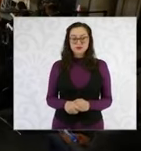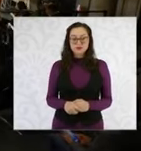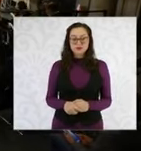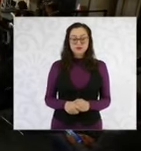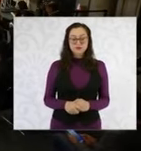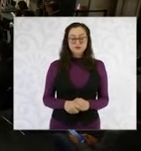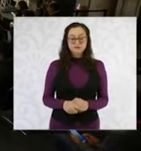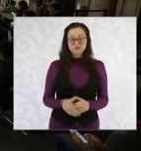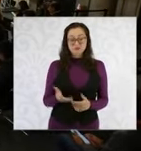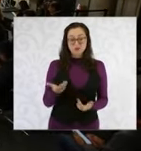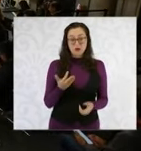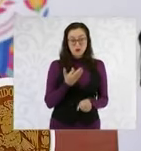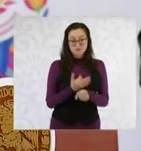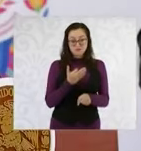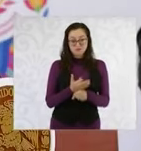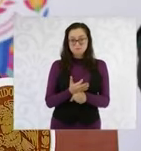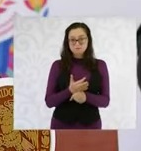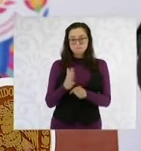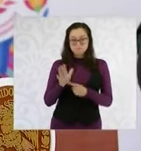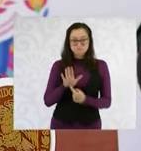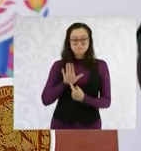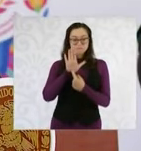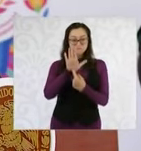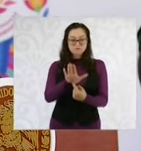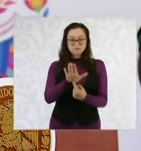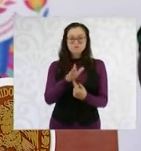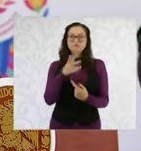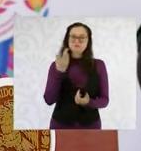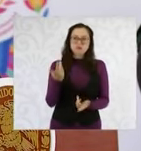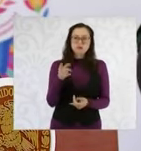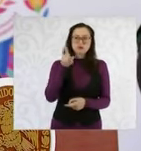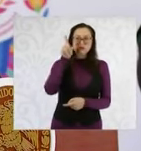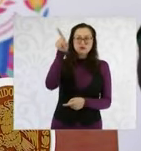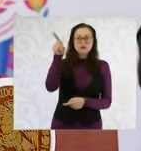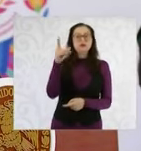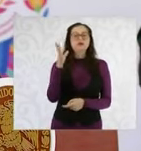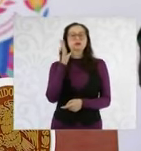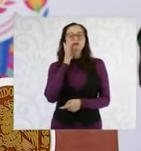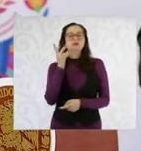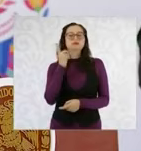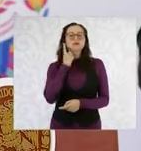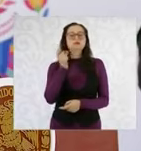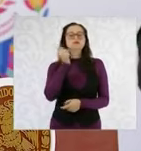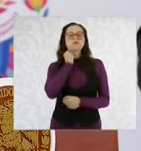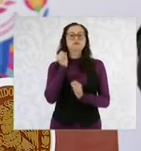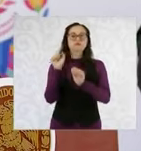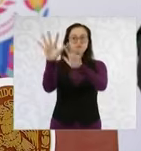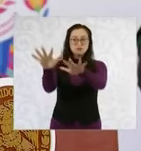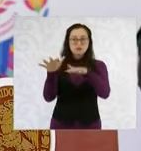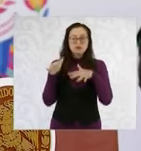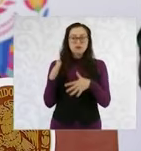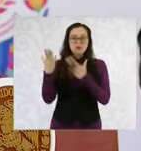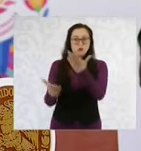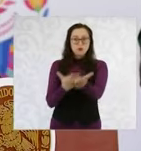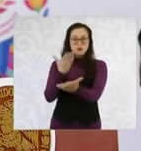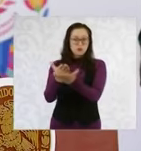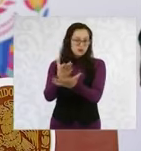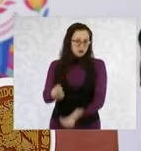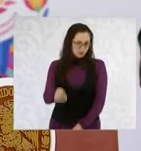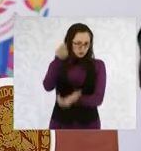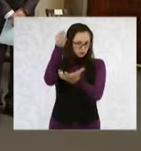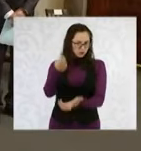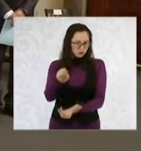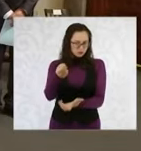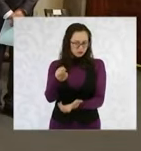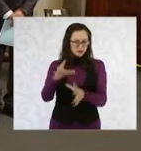gobiernos de otros países no puedan checar y ver en qué andas haciendo porque otros países que hacen es que se meten a tus cuentas Oye güey qué anda haciendo México